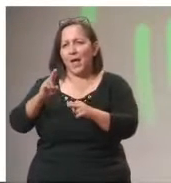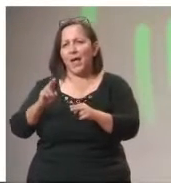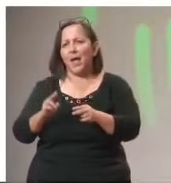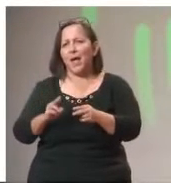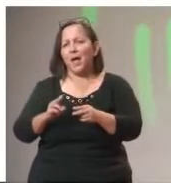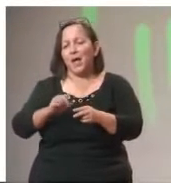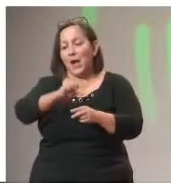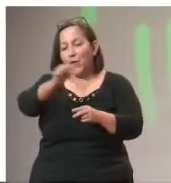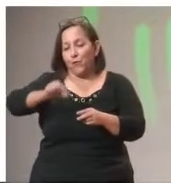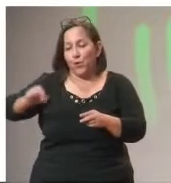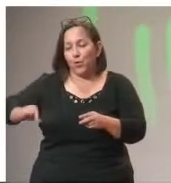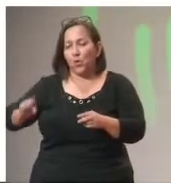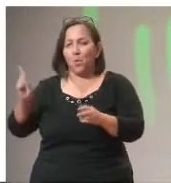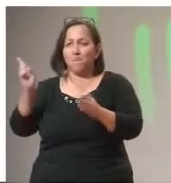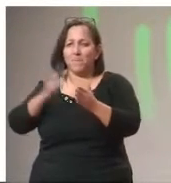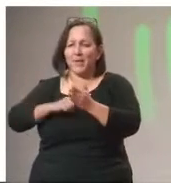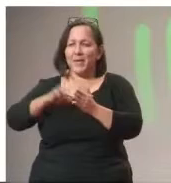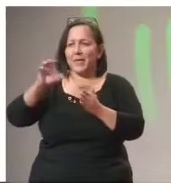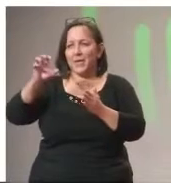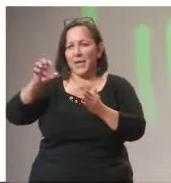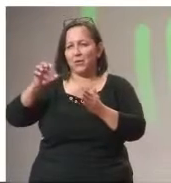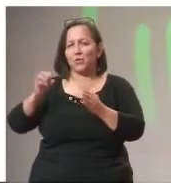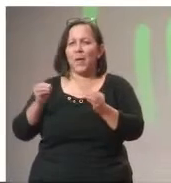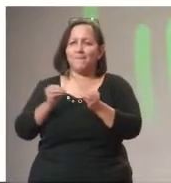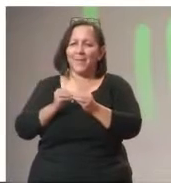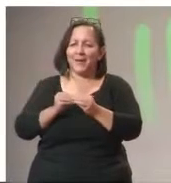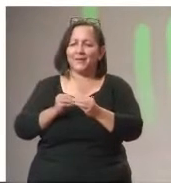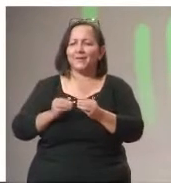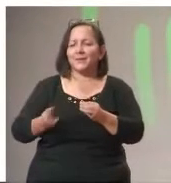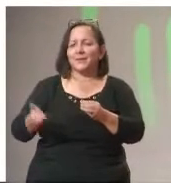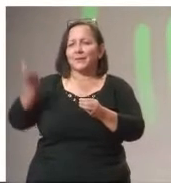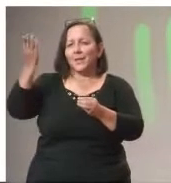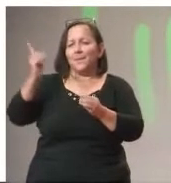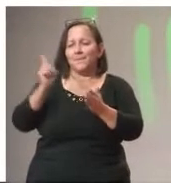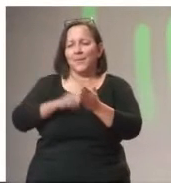de los 1500 o 1550 metros de elevación.